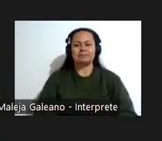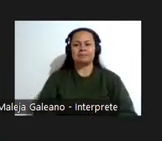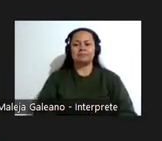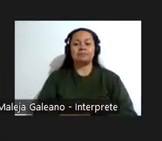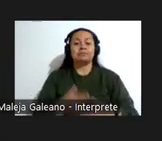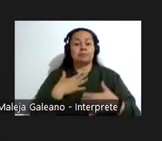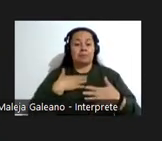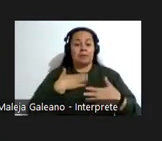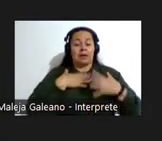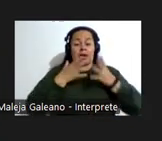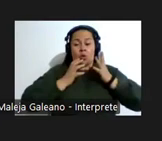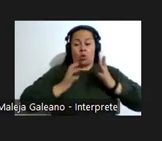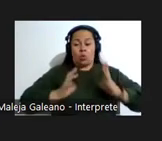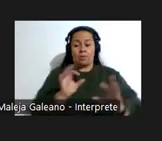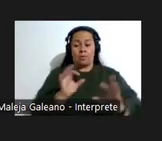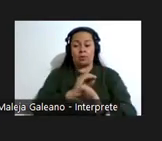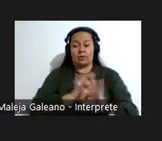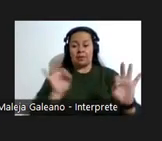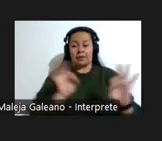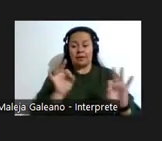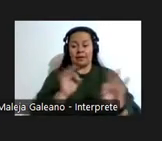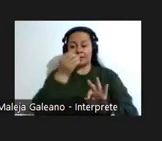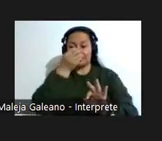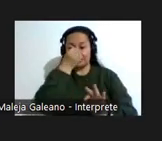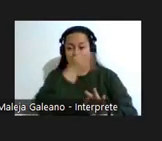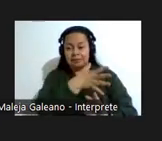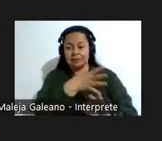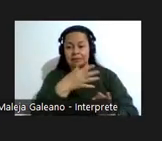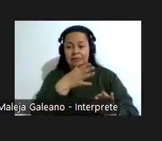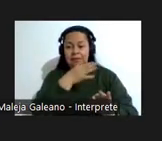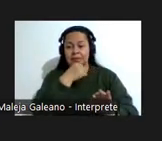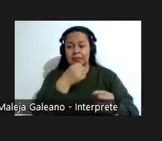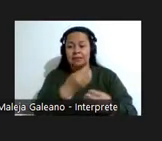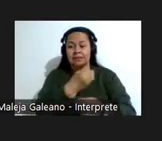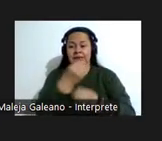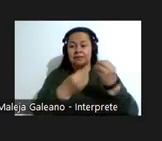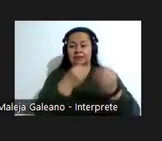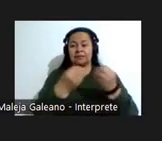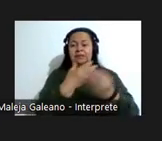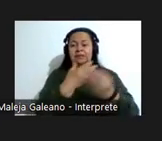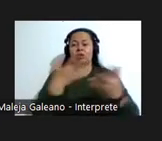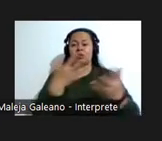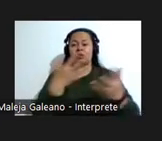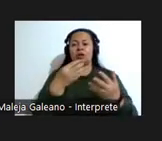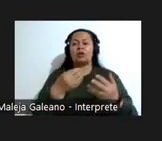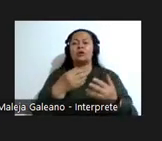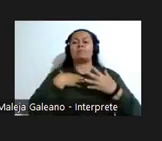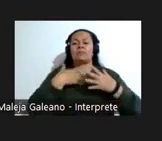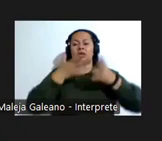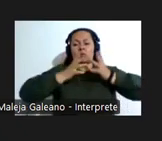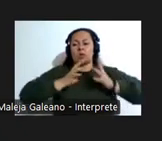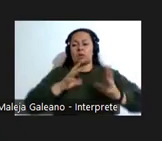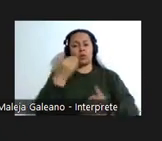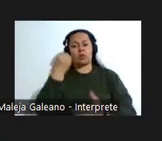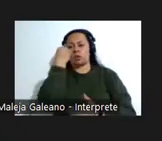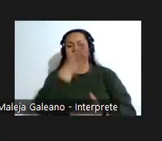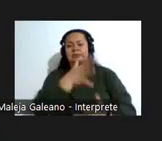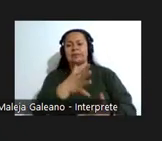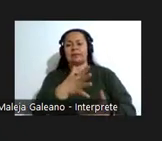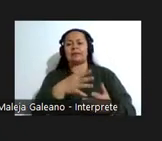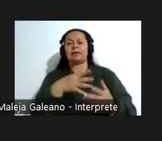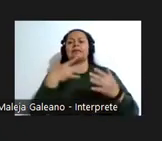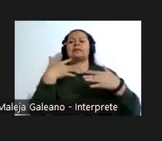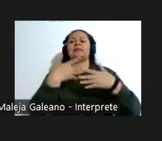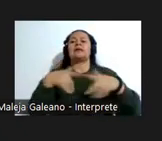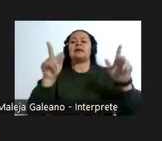Mi cuerpo no le sirve a nadie porque no está construido para la servidumbre. Ningún cuerpo lo está. Mi cuerpo está hecho para